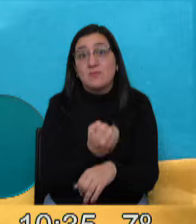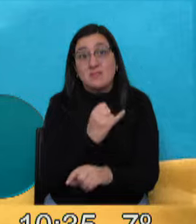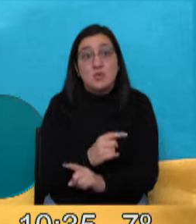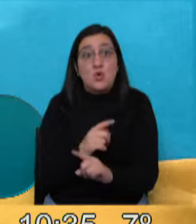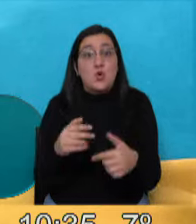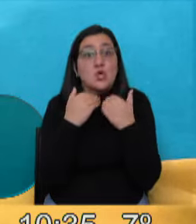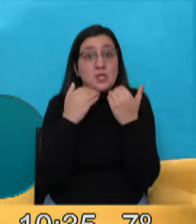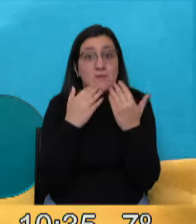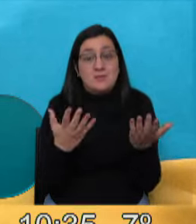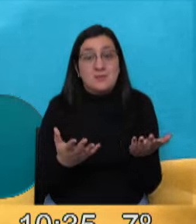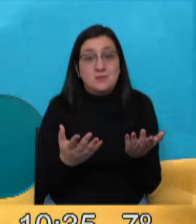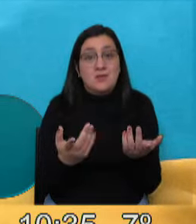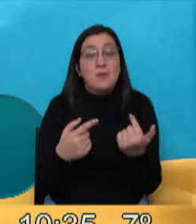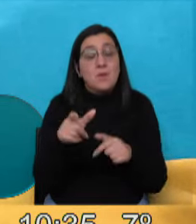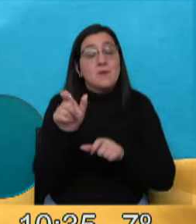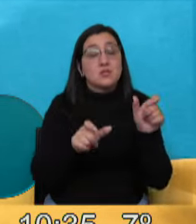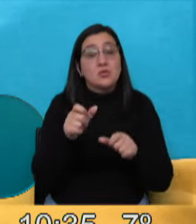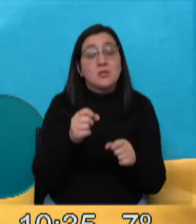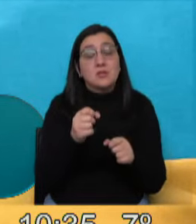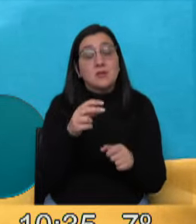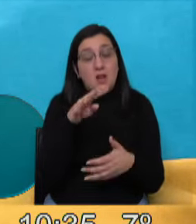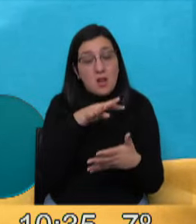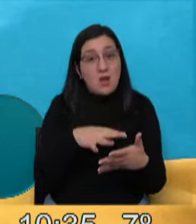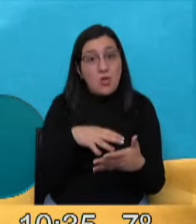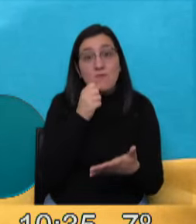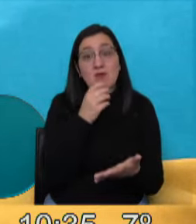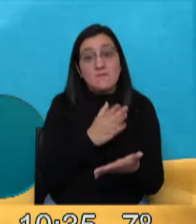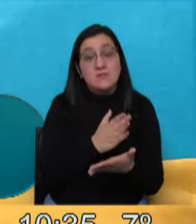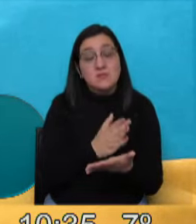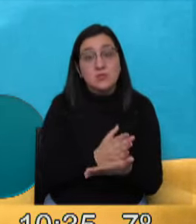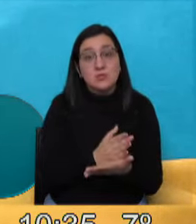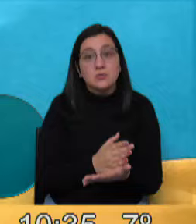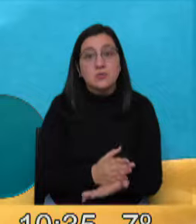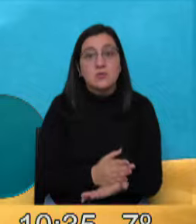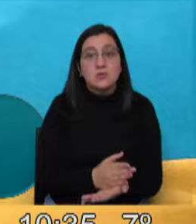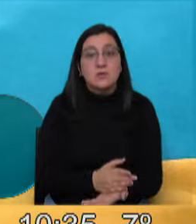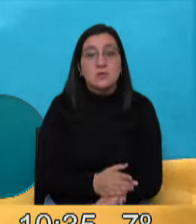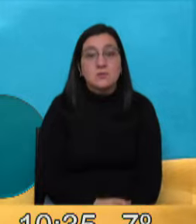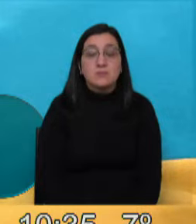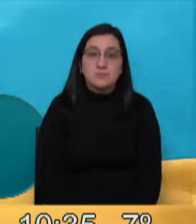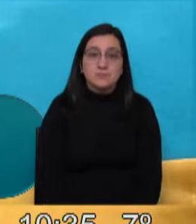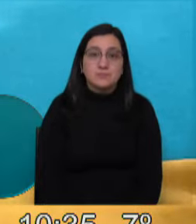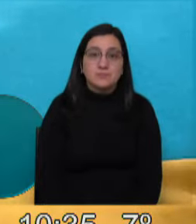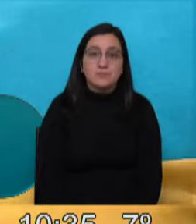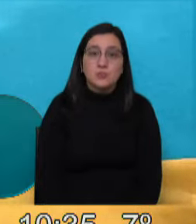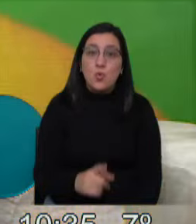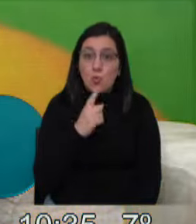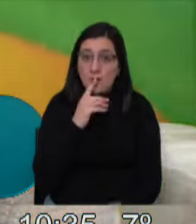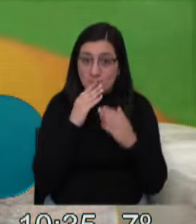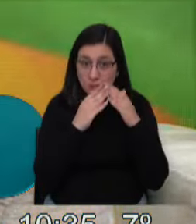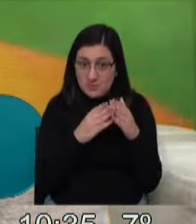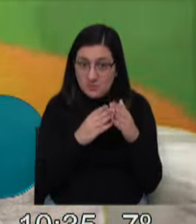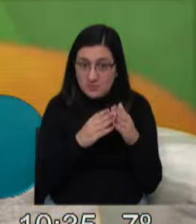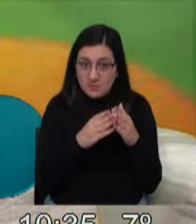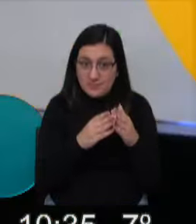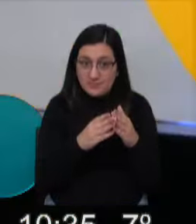para ayudarte ya. Claro. Sí hay personas que ven los beneficios, pero no es tal así como se dice. Toma para mejorar como te lo venden. ¿Puedo hacer una más? ¿Cuánto tiempo